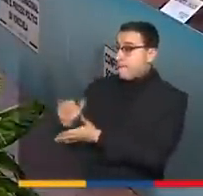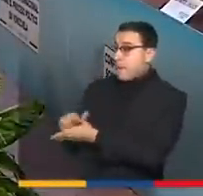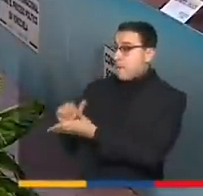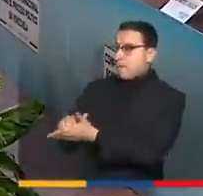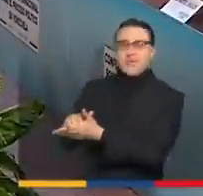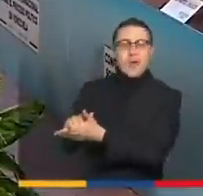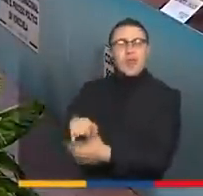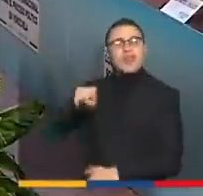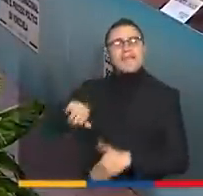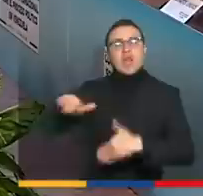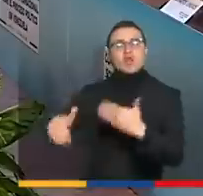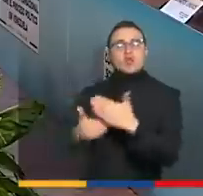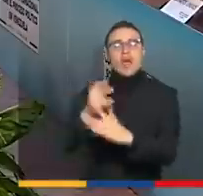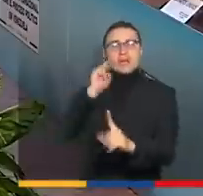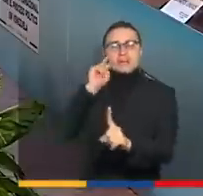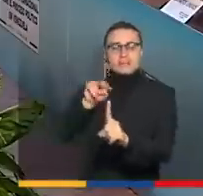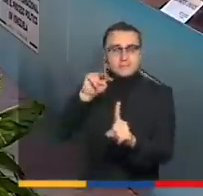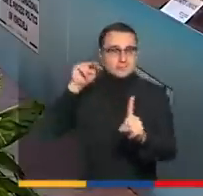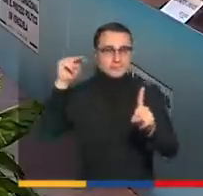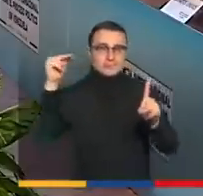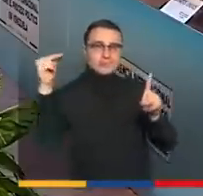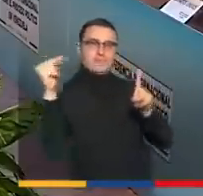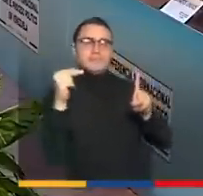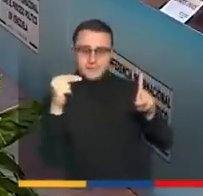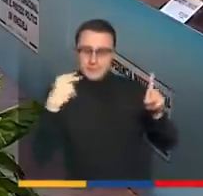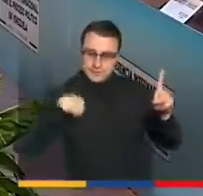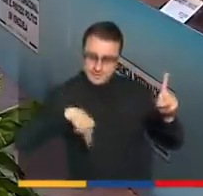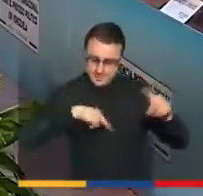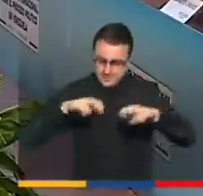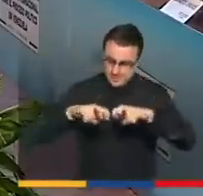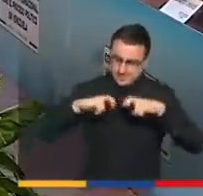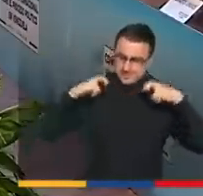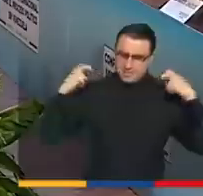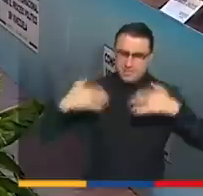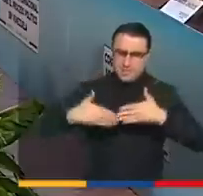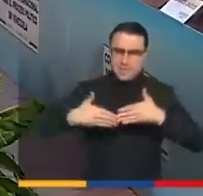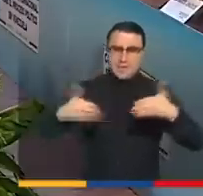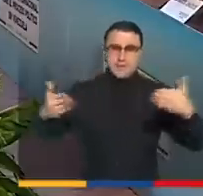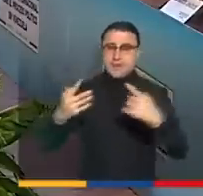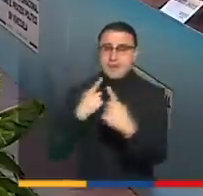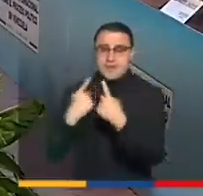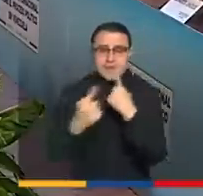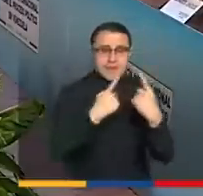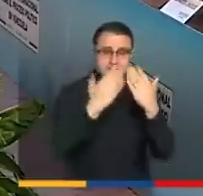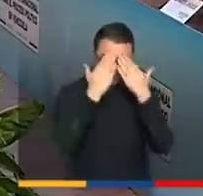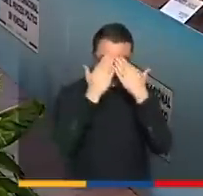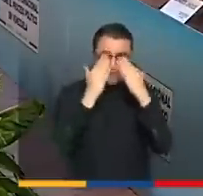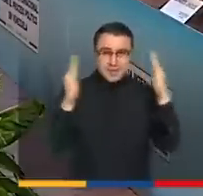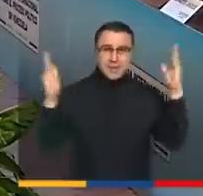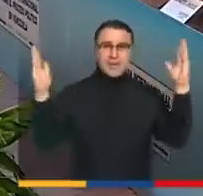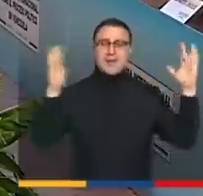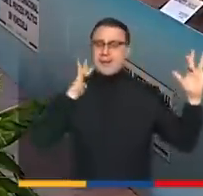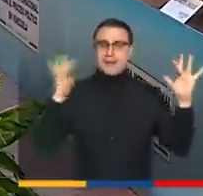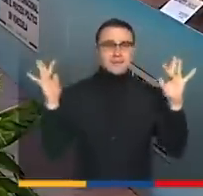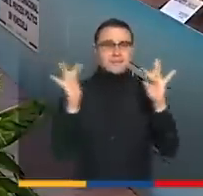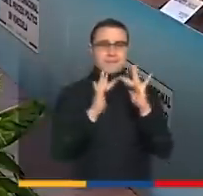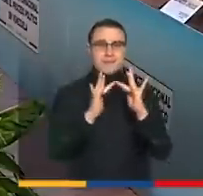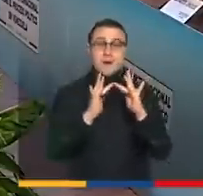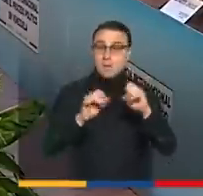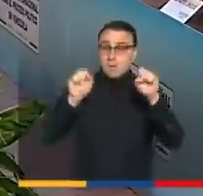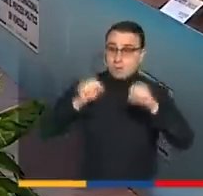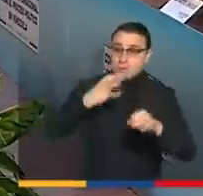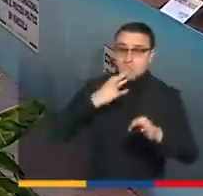nos podemos entender, si se puede abrir un diálogo democrático, si es posible confiar